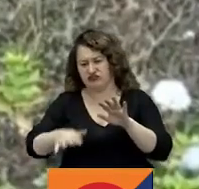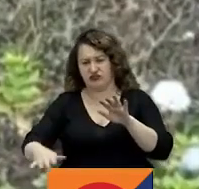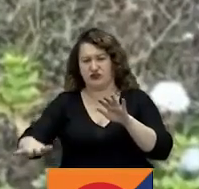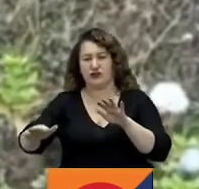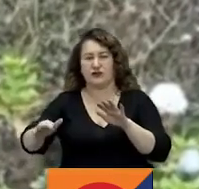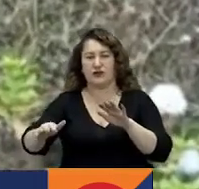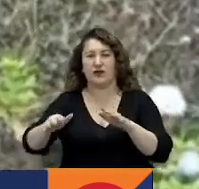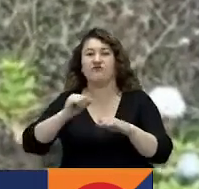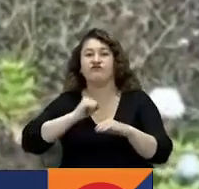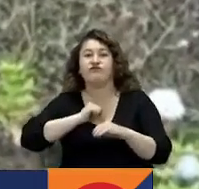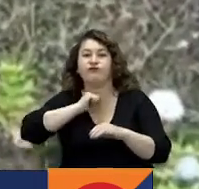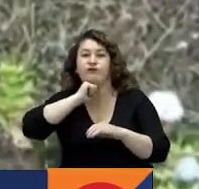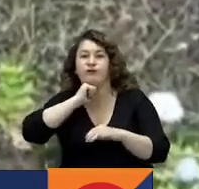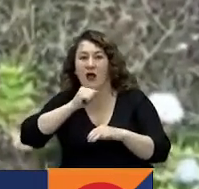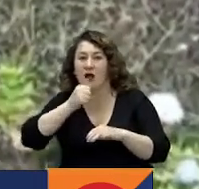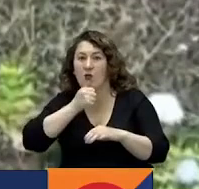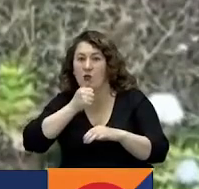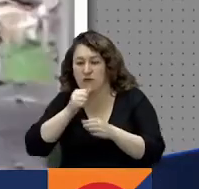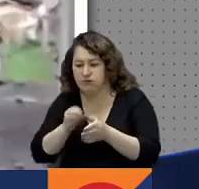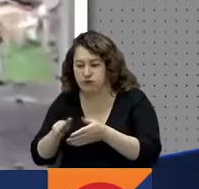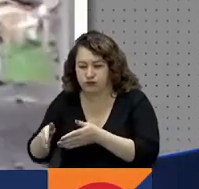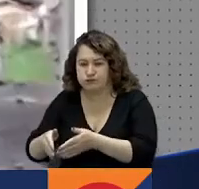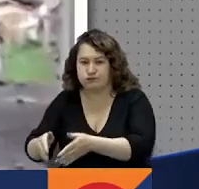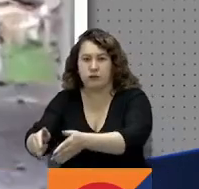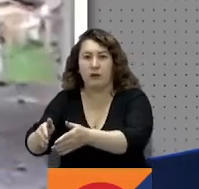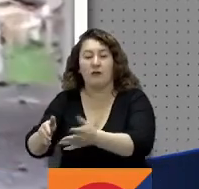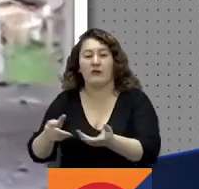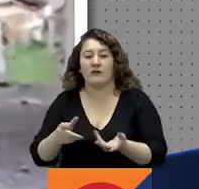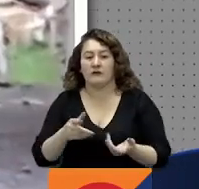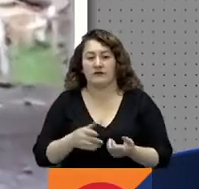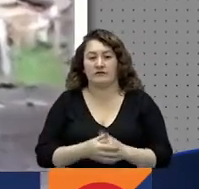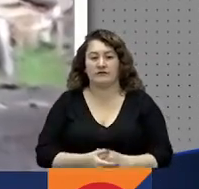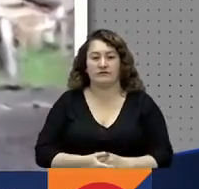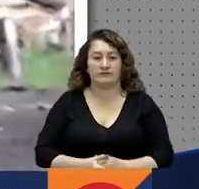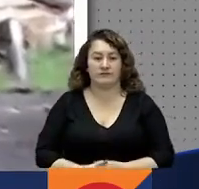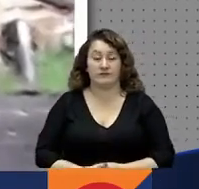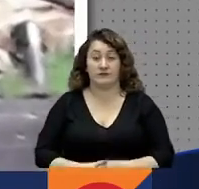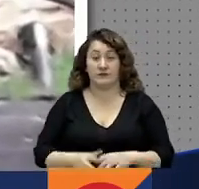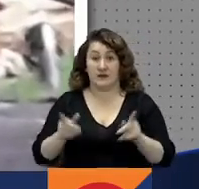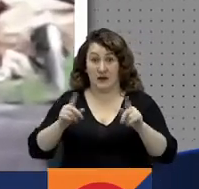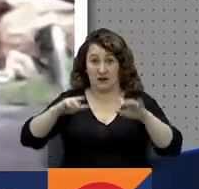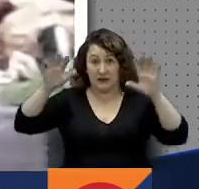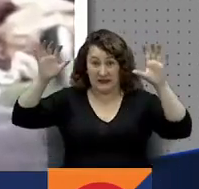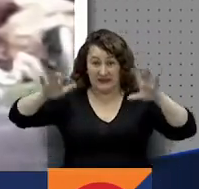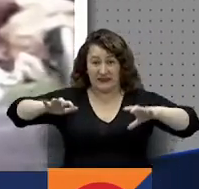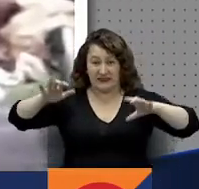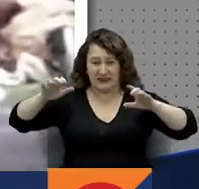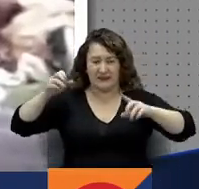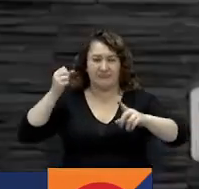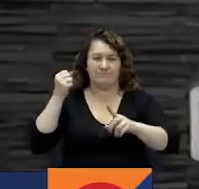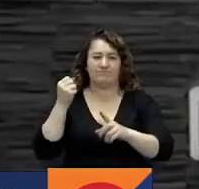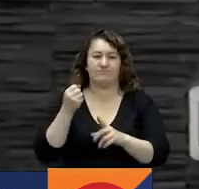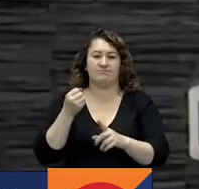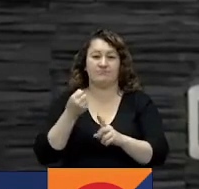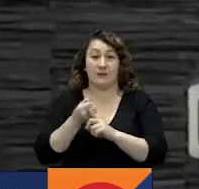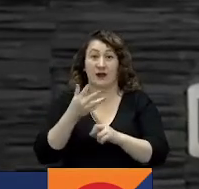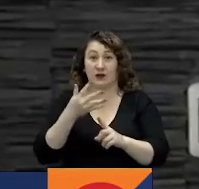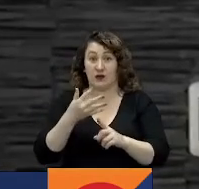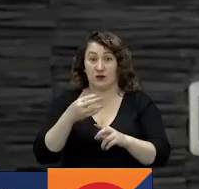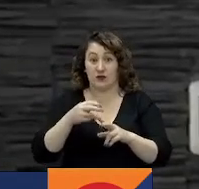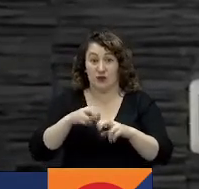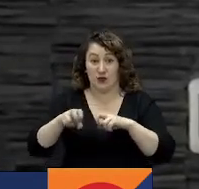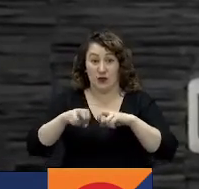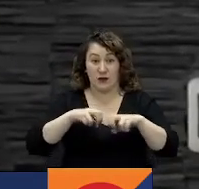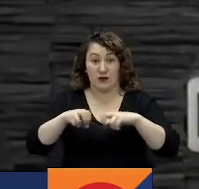de alcantarillado, deslizamientos y otros eventos relacionados. Las lluvias también afectaron la movilidad por el departamento. Estamos informando a